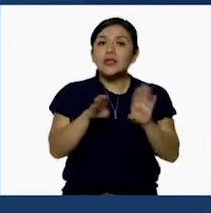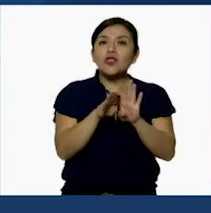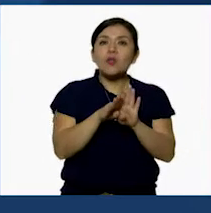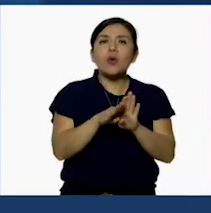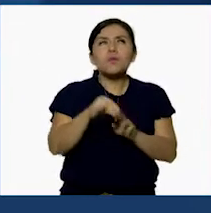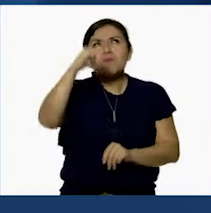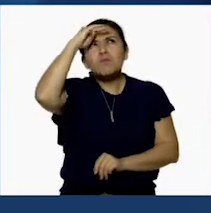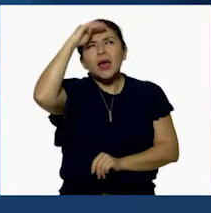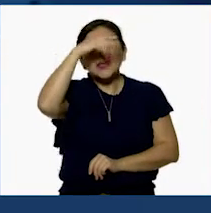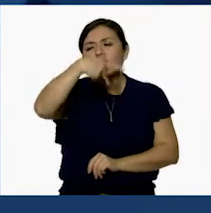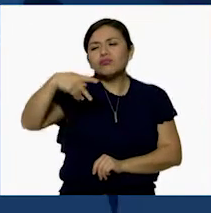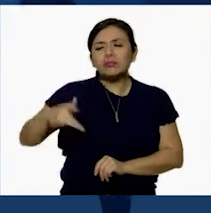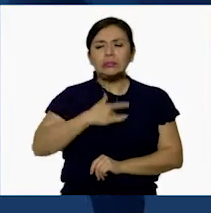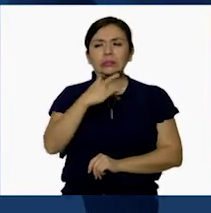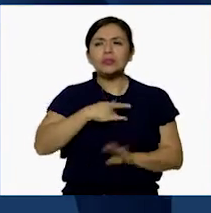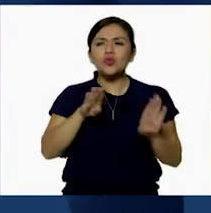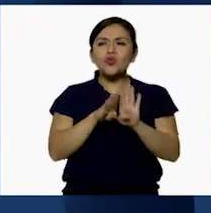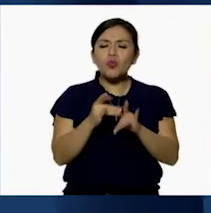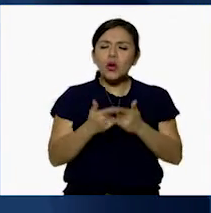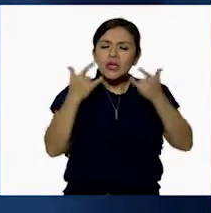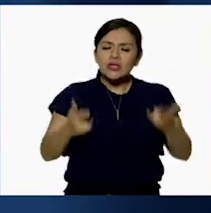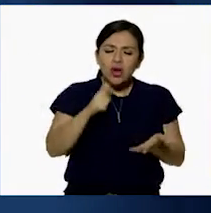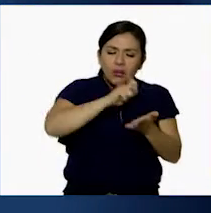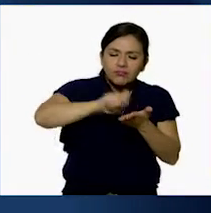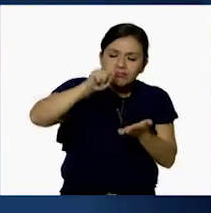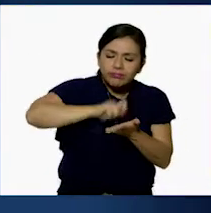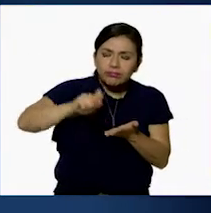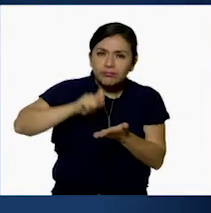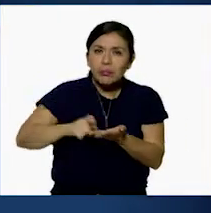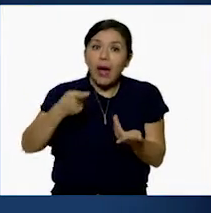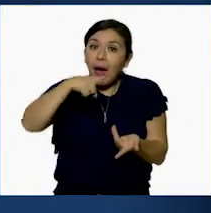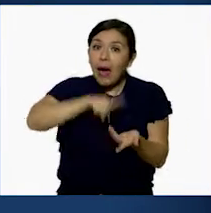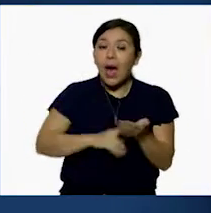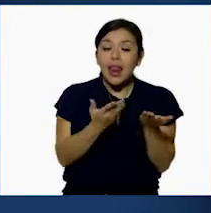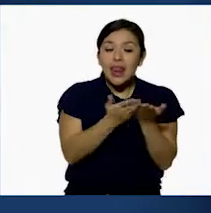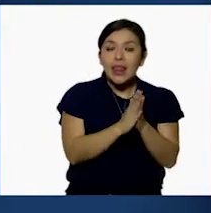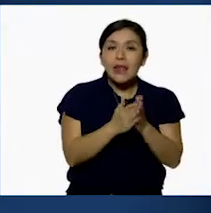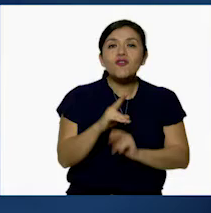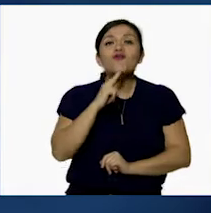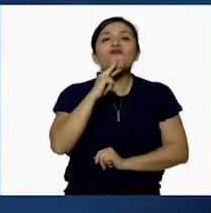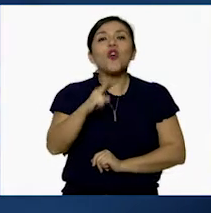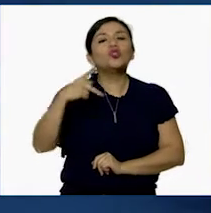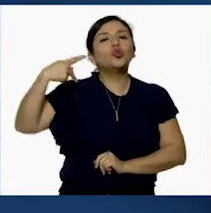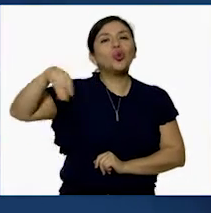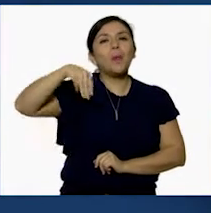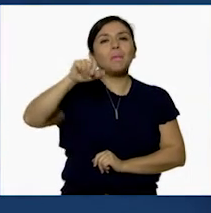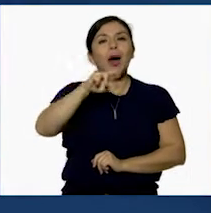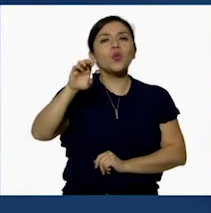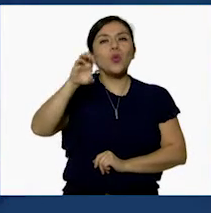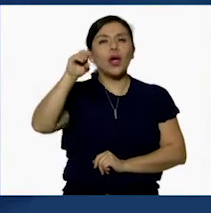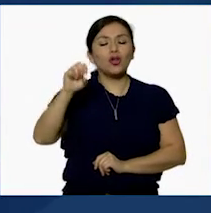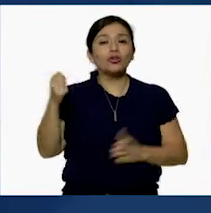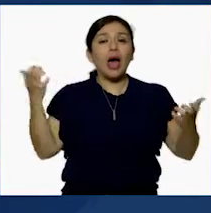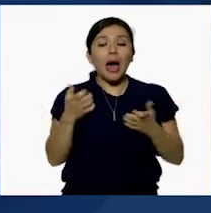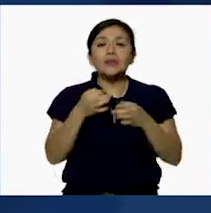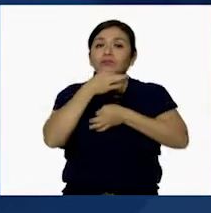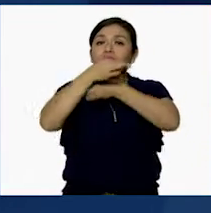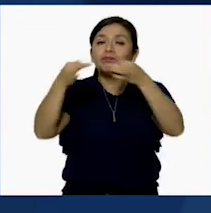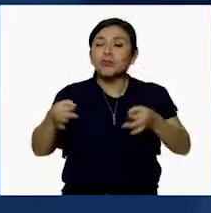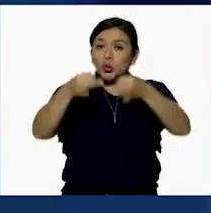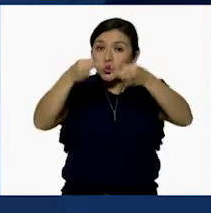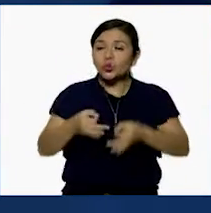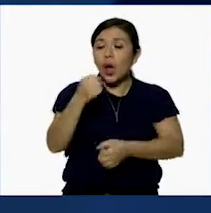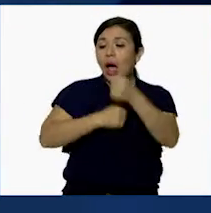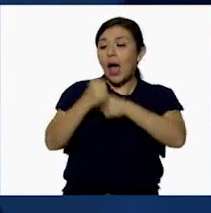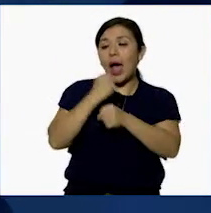sus impresiones en una serie de relatos incluidos en el volumen Las voces de Marrakech, publicado originalmente